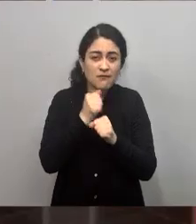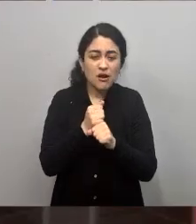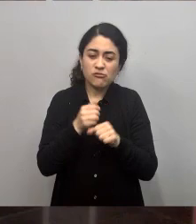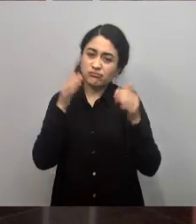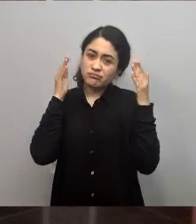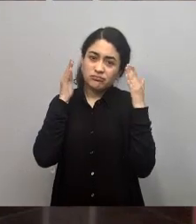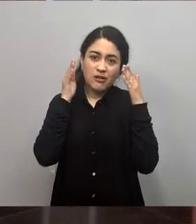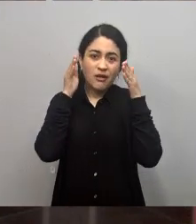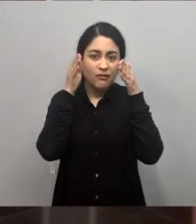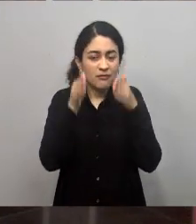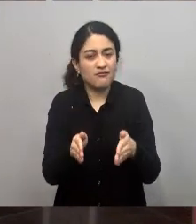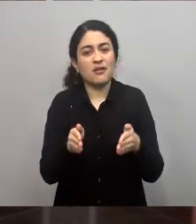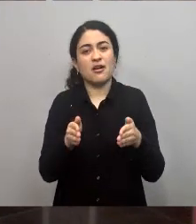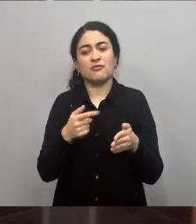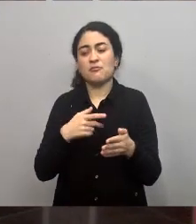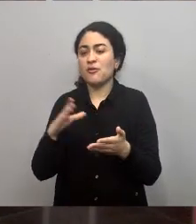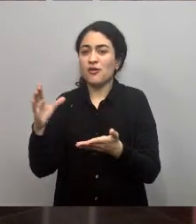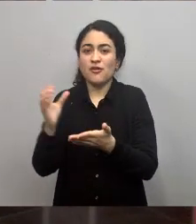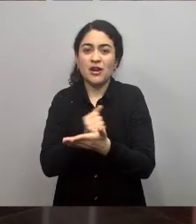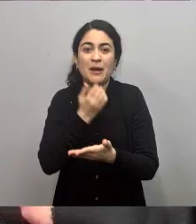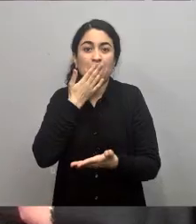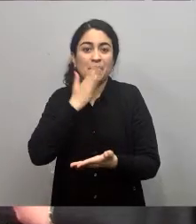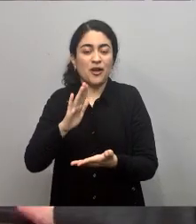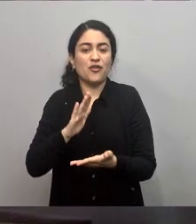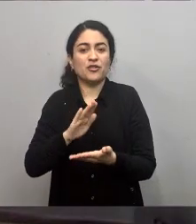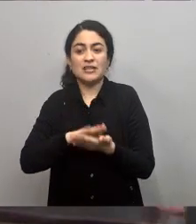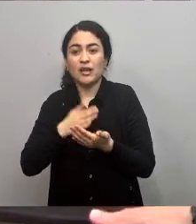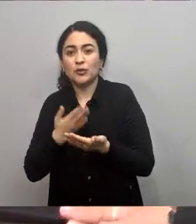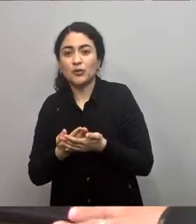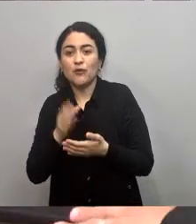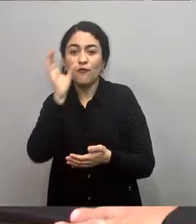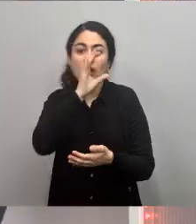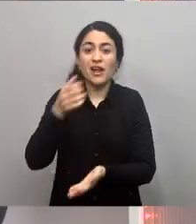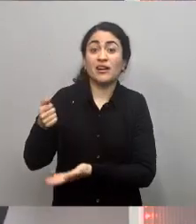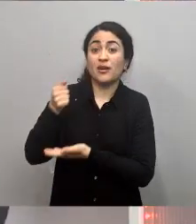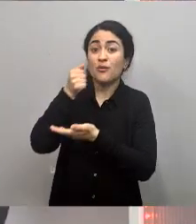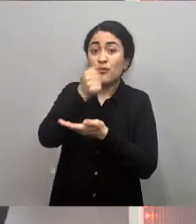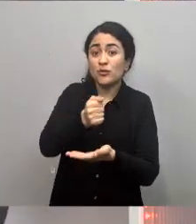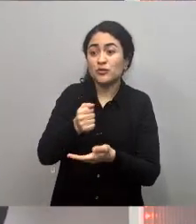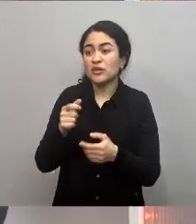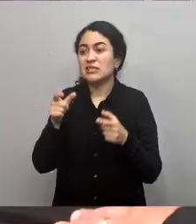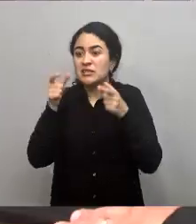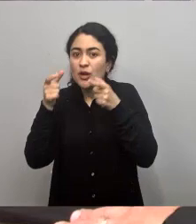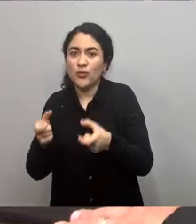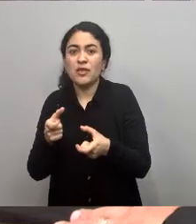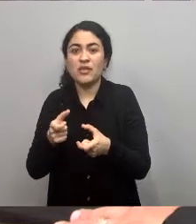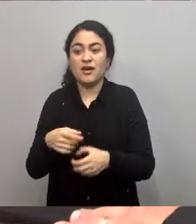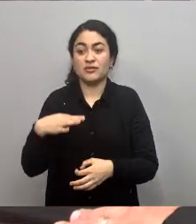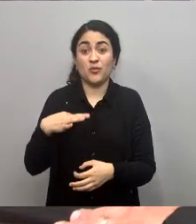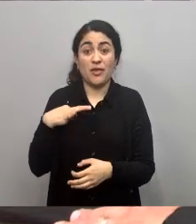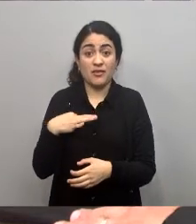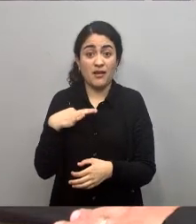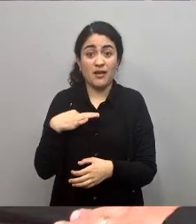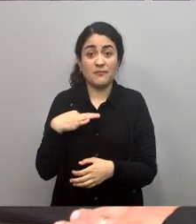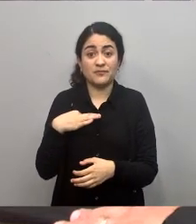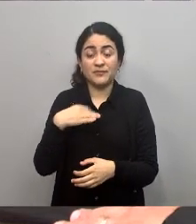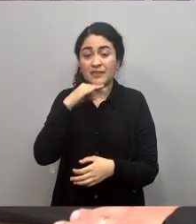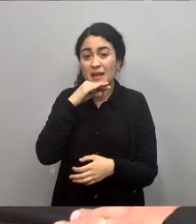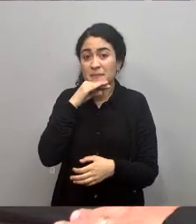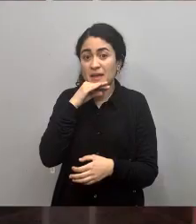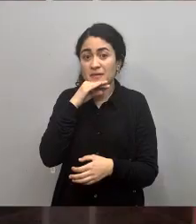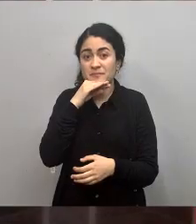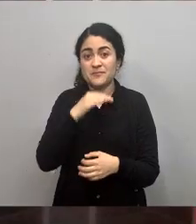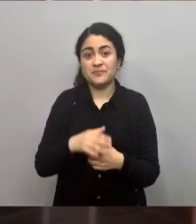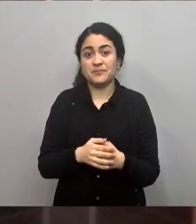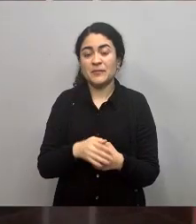dirigida a obtener una mejor salud, buscar recursos para una mejor salud, mejor seguridad ciudadana, y también,